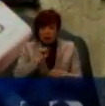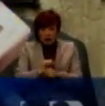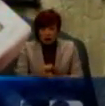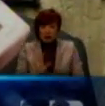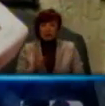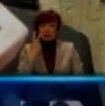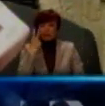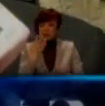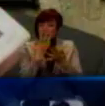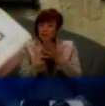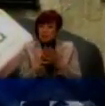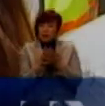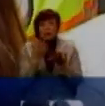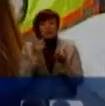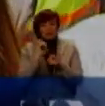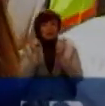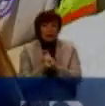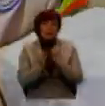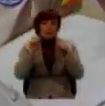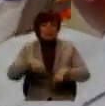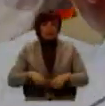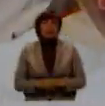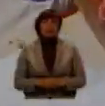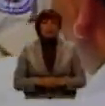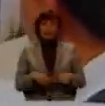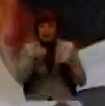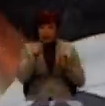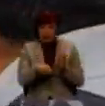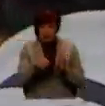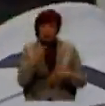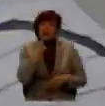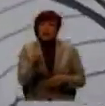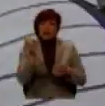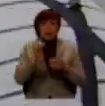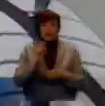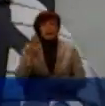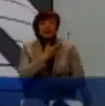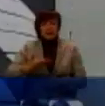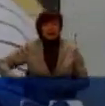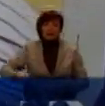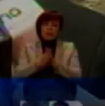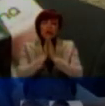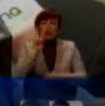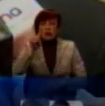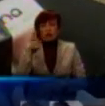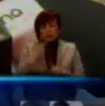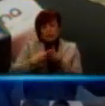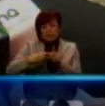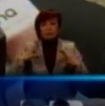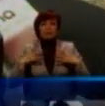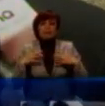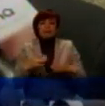la prisión preventiva por otra medida cautelar. El abogado señaló además que el vicepresidente sí tomó 2 meses de vacaciones. Para